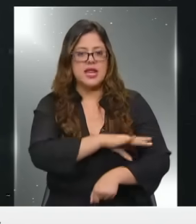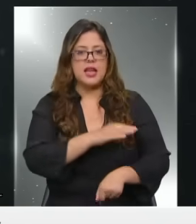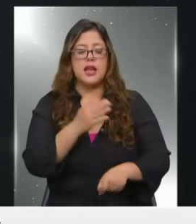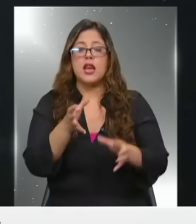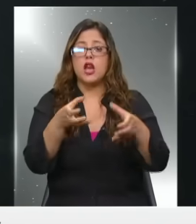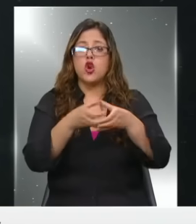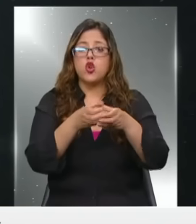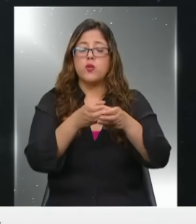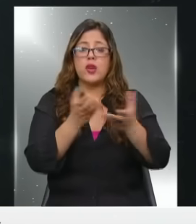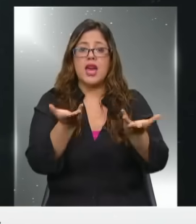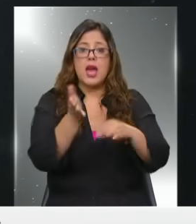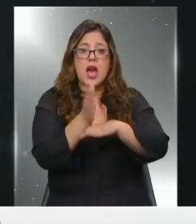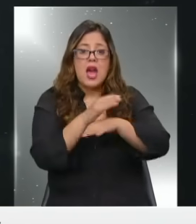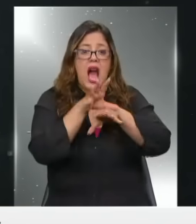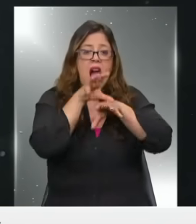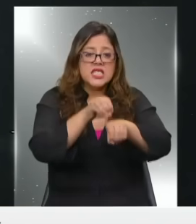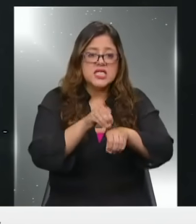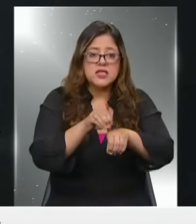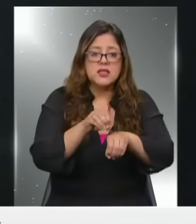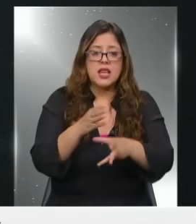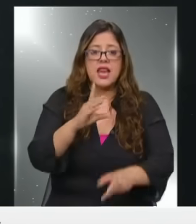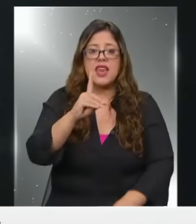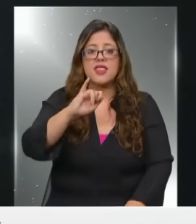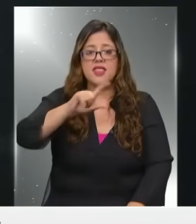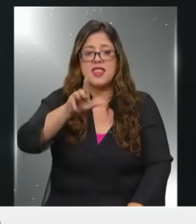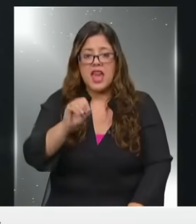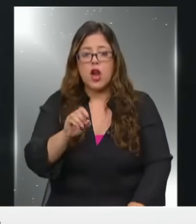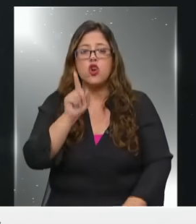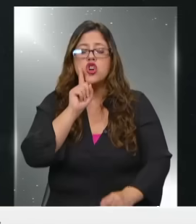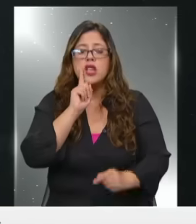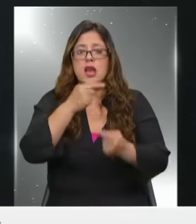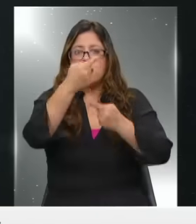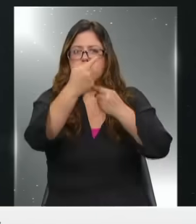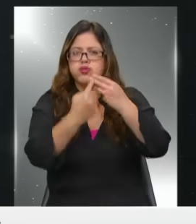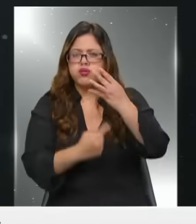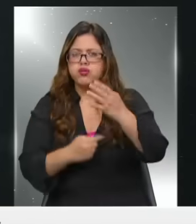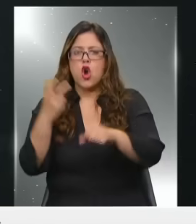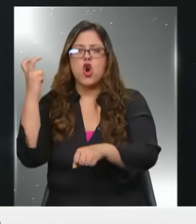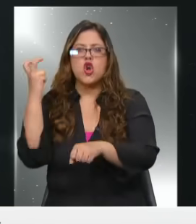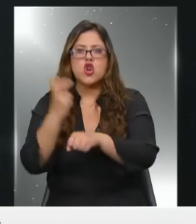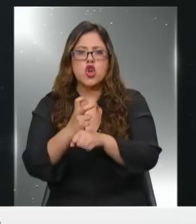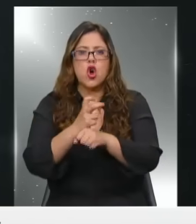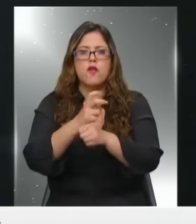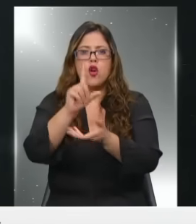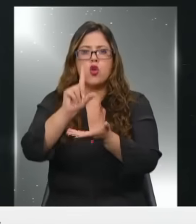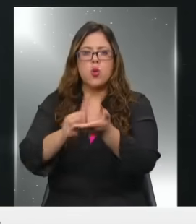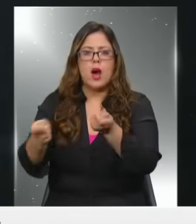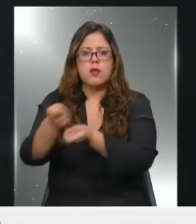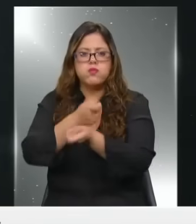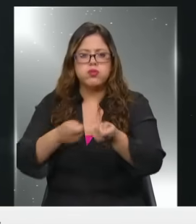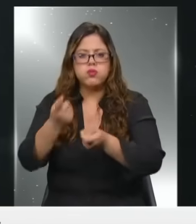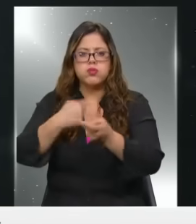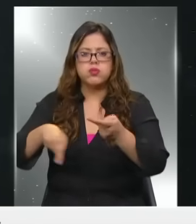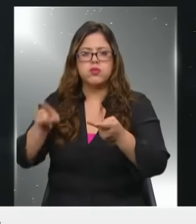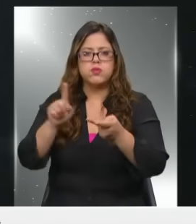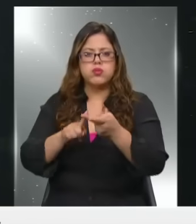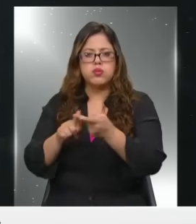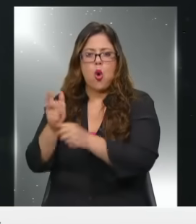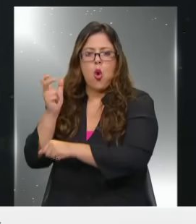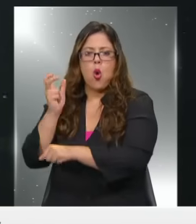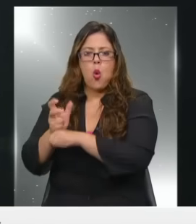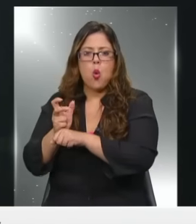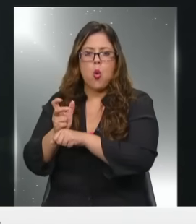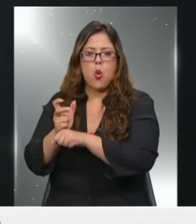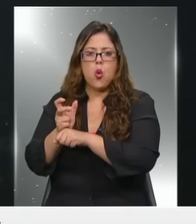pirañas, Diego Moris Moreno, líder de la banda con antecedentes por robo en lugar no habitado, hurto y receptación, porte de arma cortante